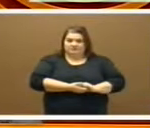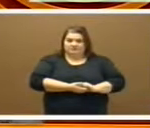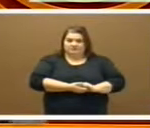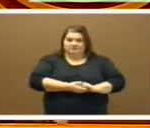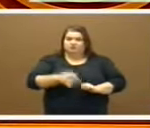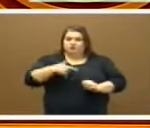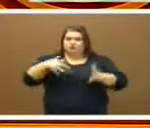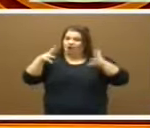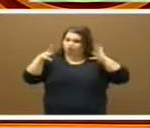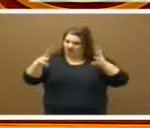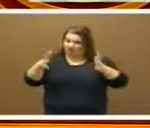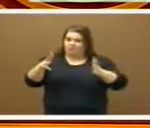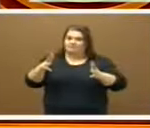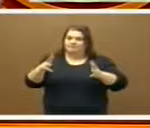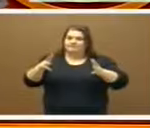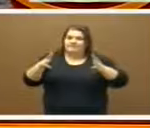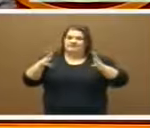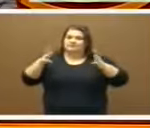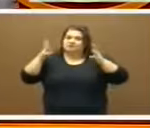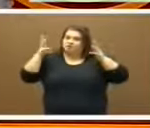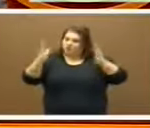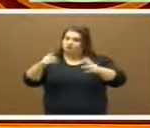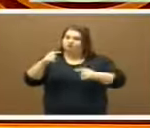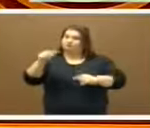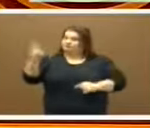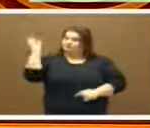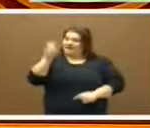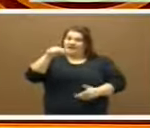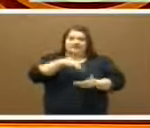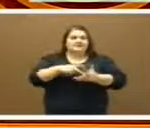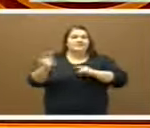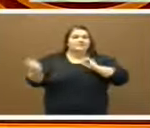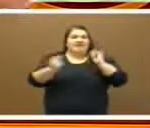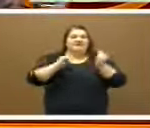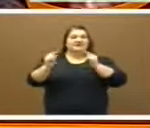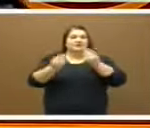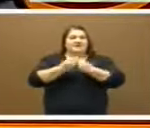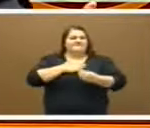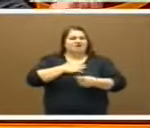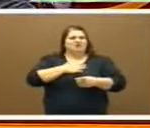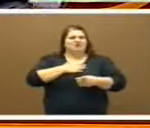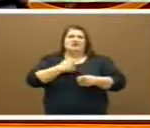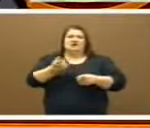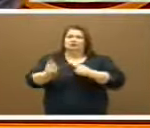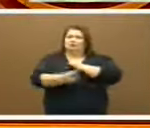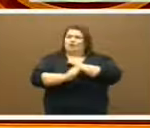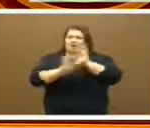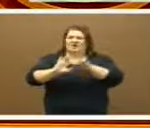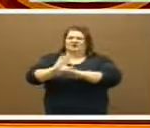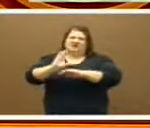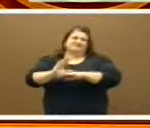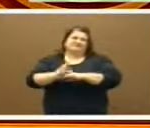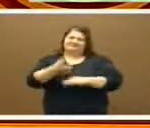Le recomiendo que cuando salga a debatir aquí conmigo no utilice las mismas tácticas del consejero,